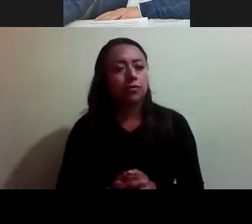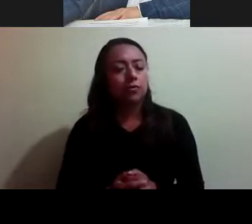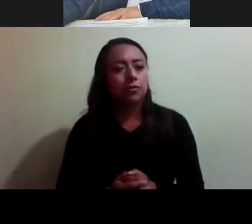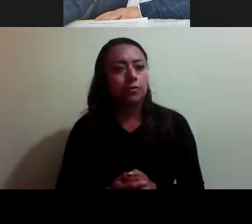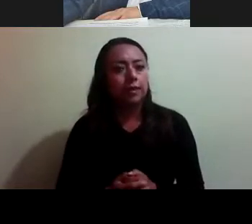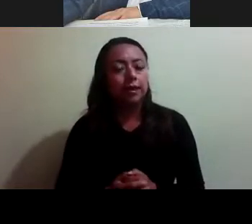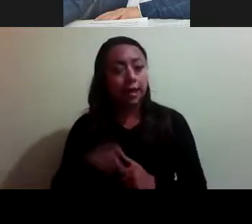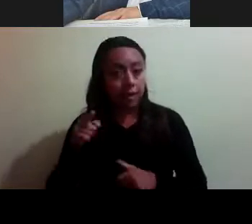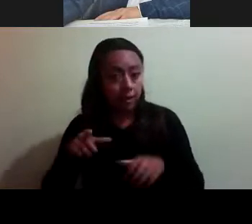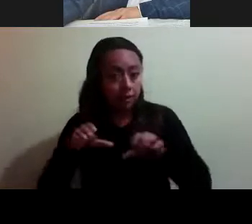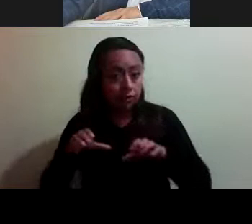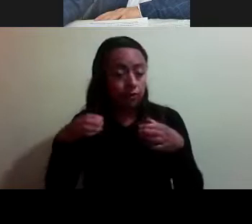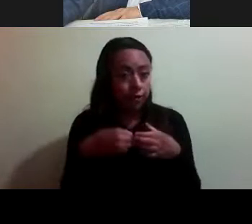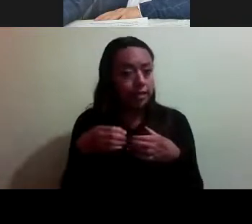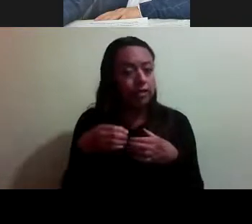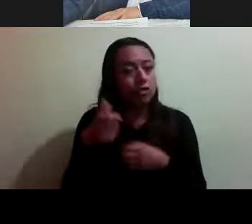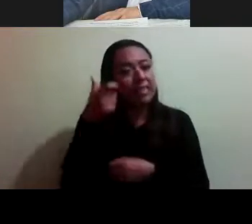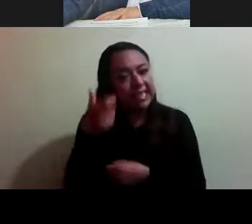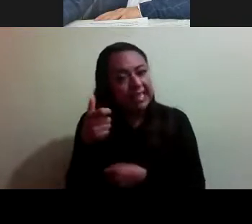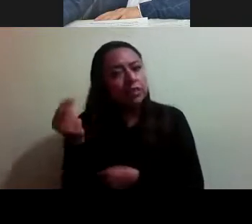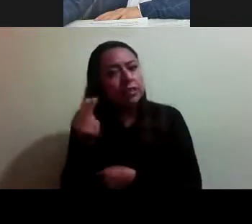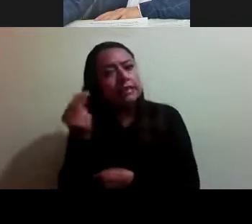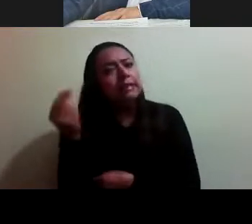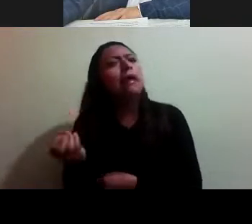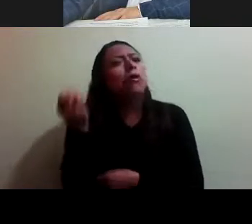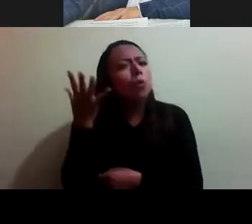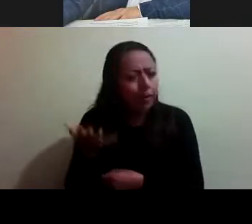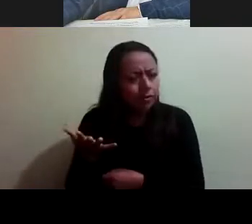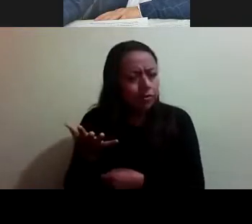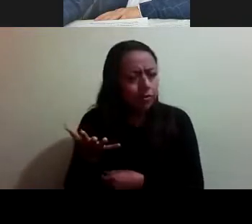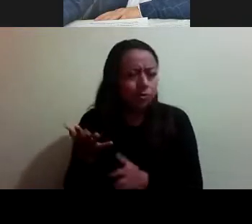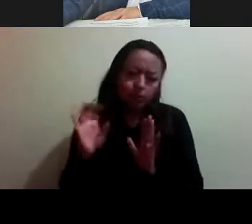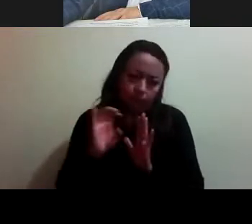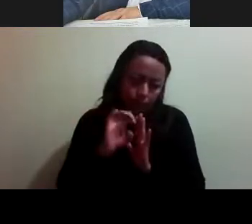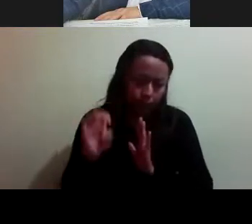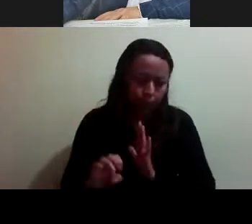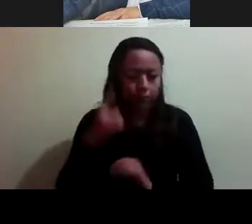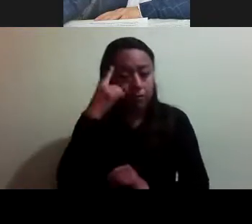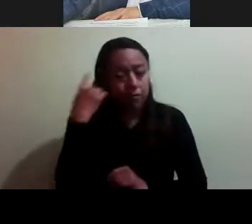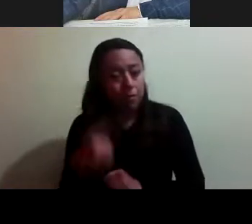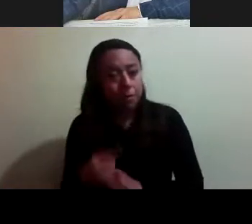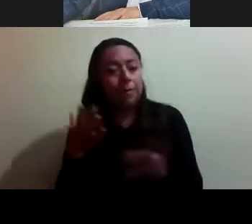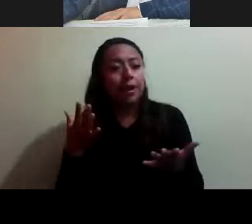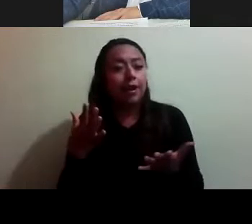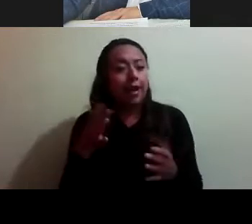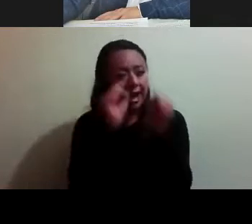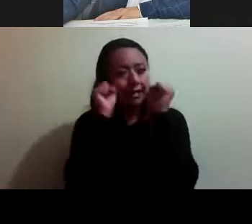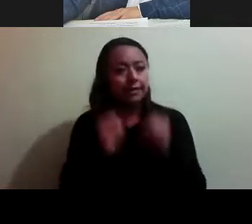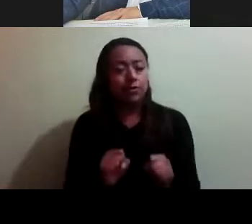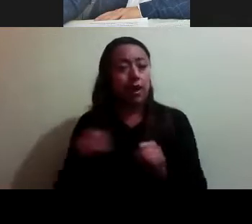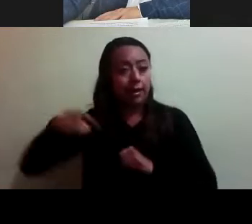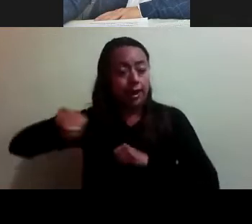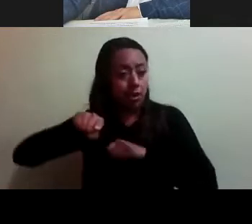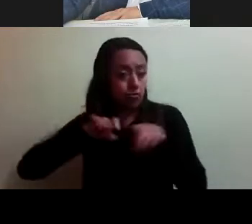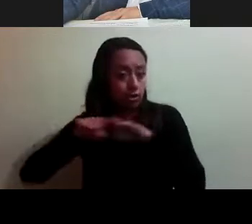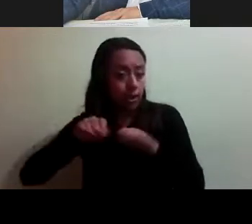el Congreso para poder garantizar por lo menos una salida digna de los trabajadores? Porque